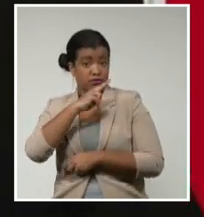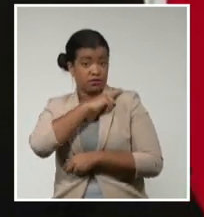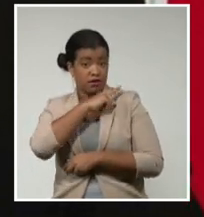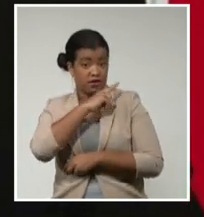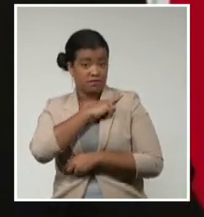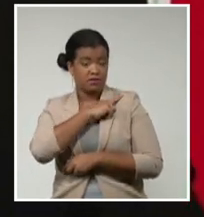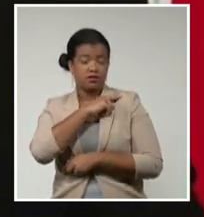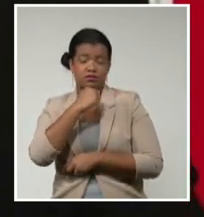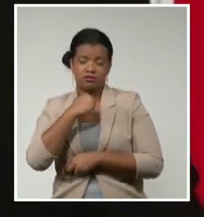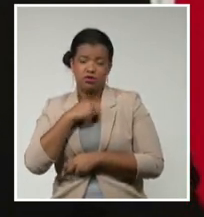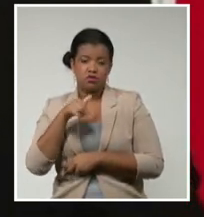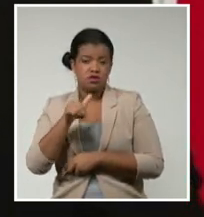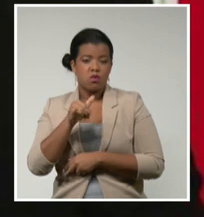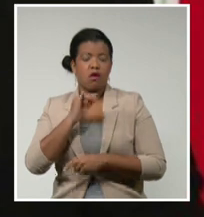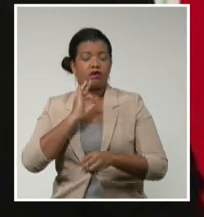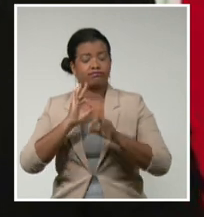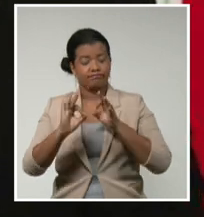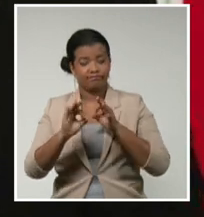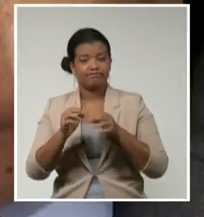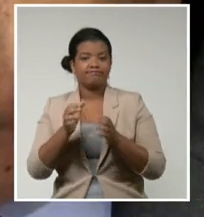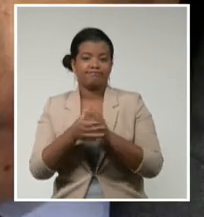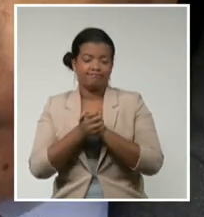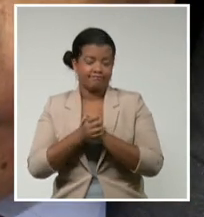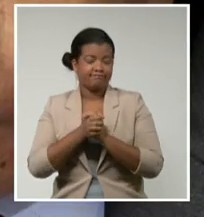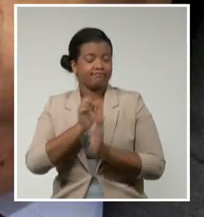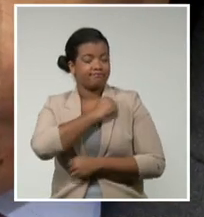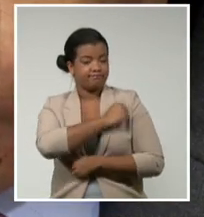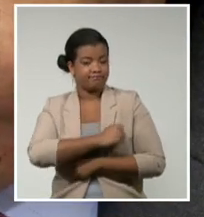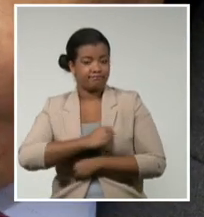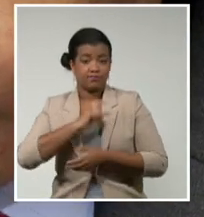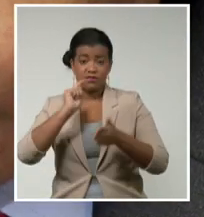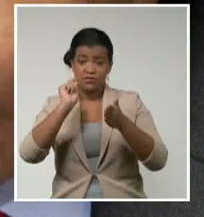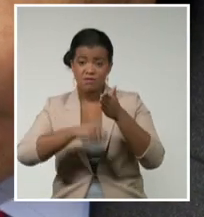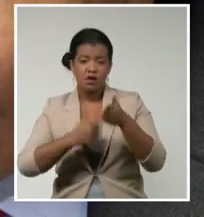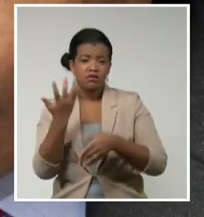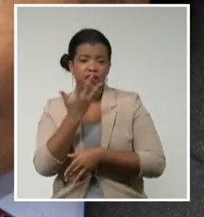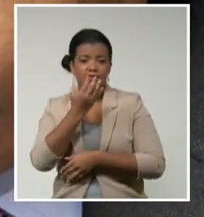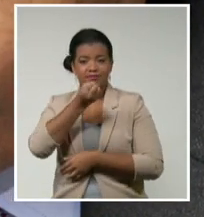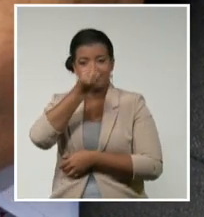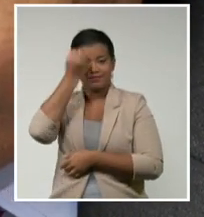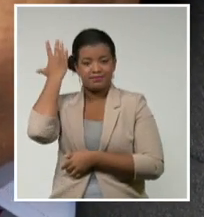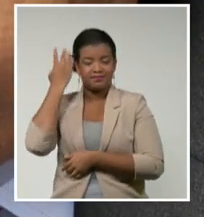de mi más alta consideración y estima firmado miguel díaz-canel bermúdez